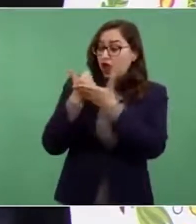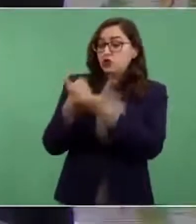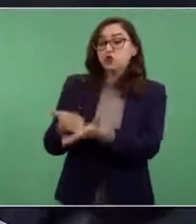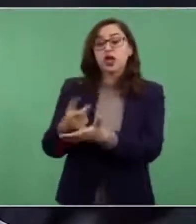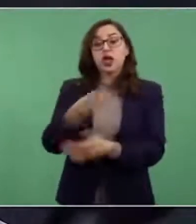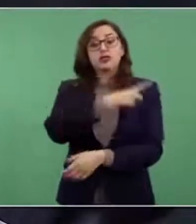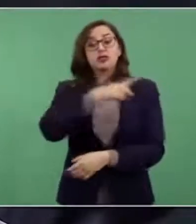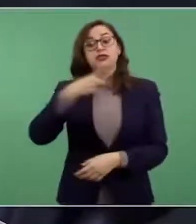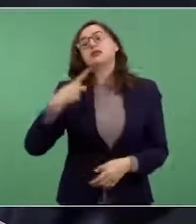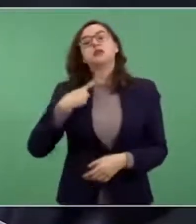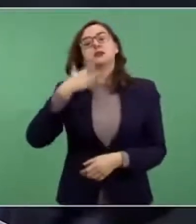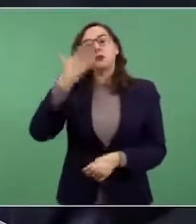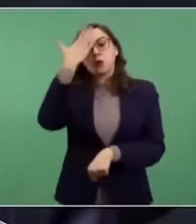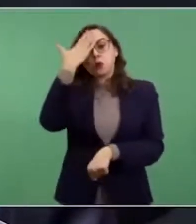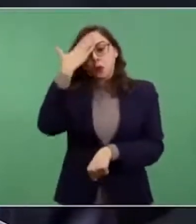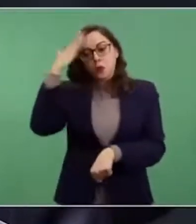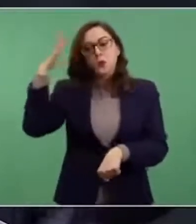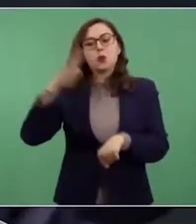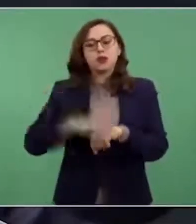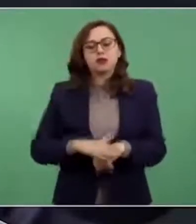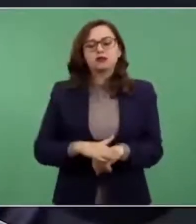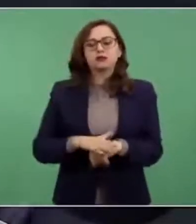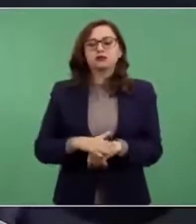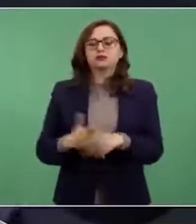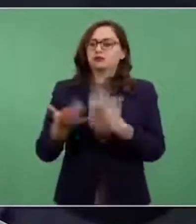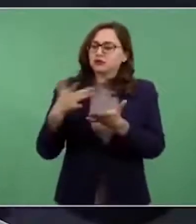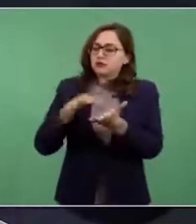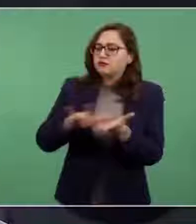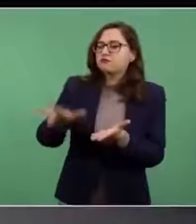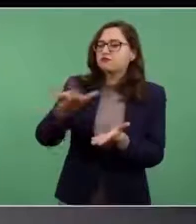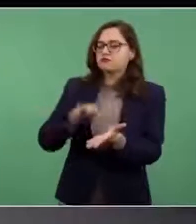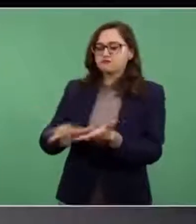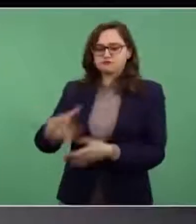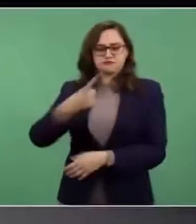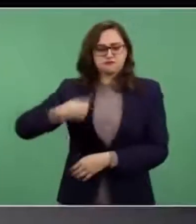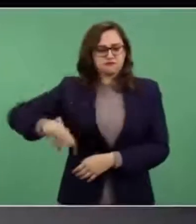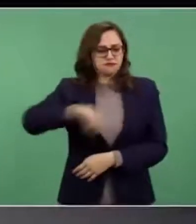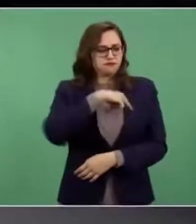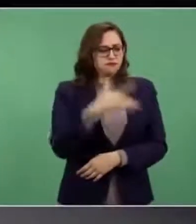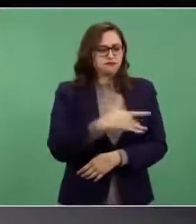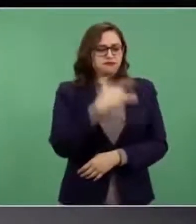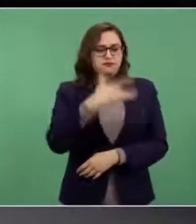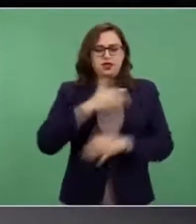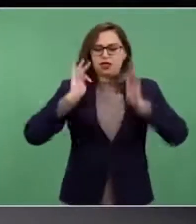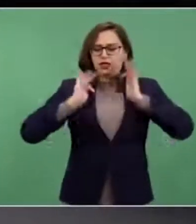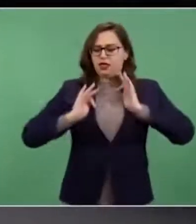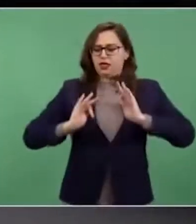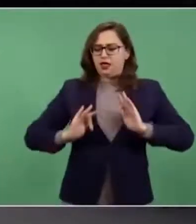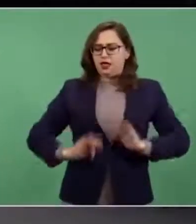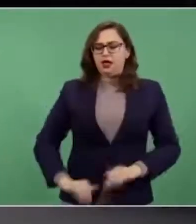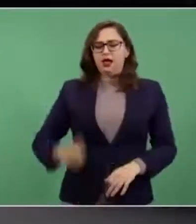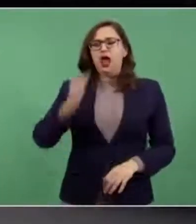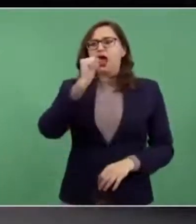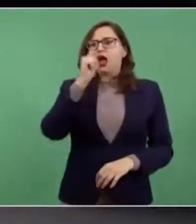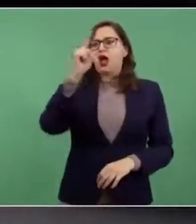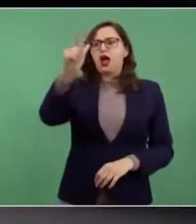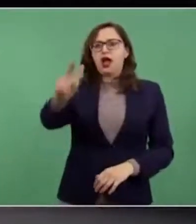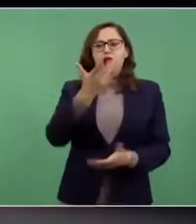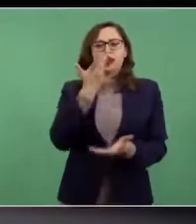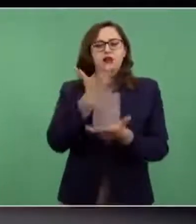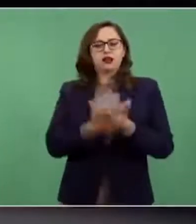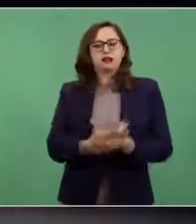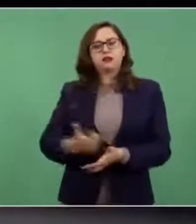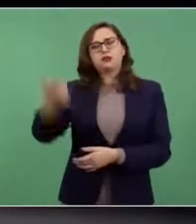olvidemos, alivia el alma, mantiene tranquila la conciencia y alegra